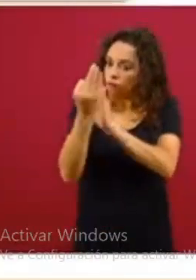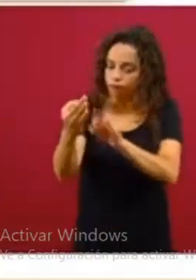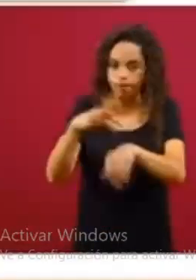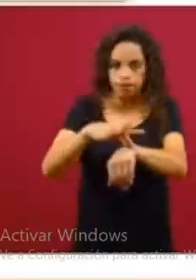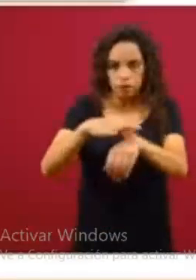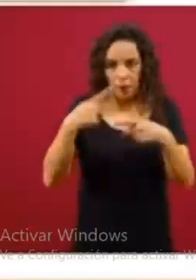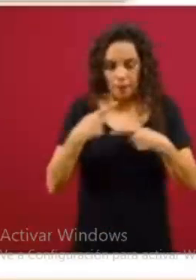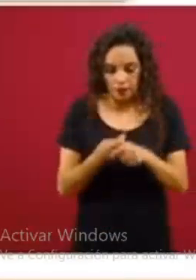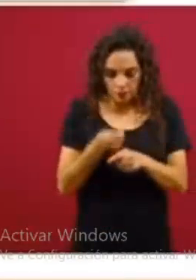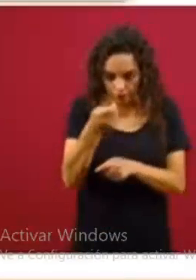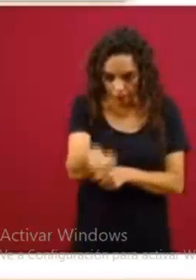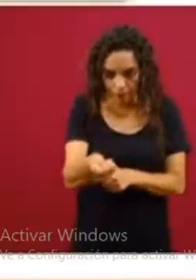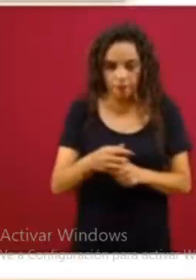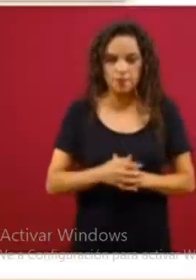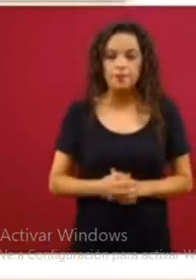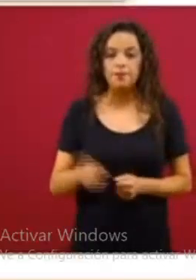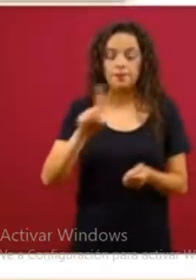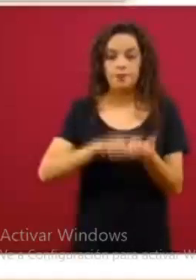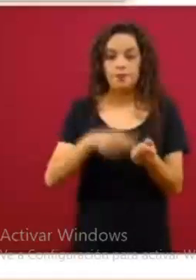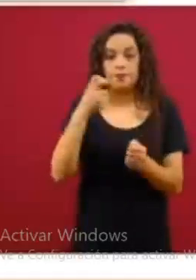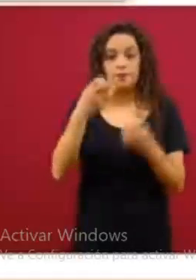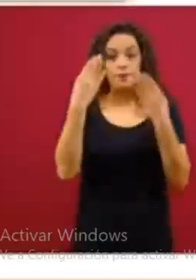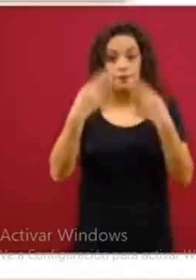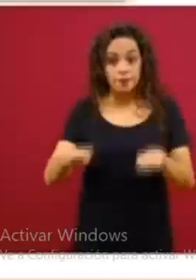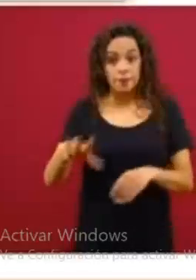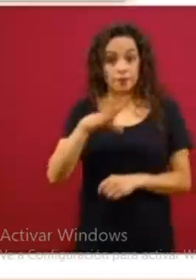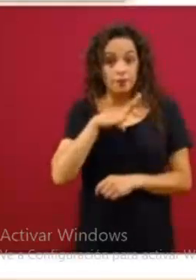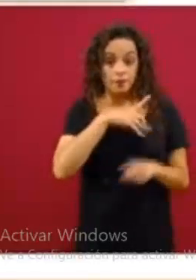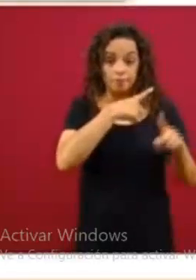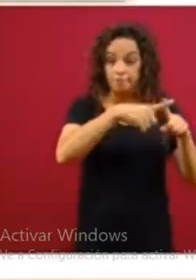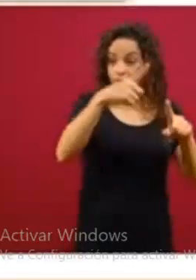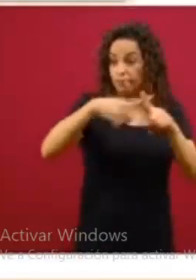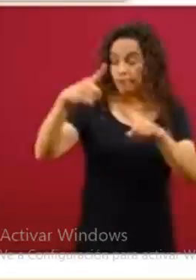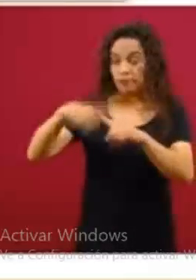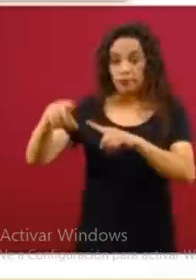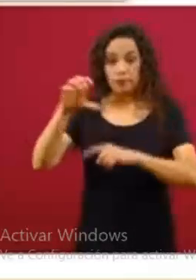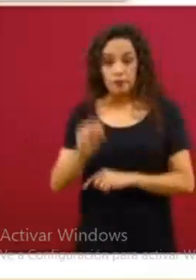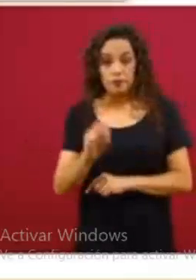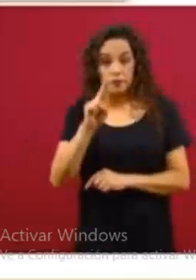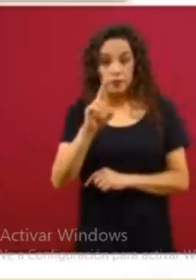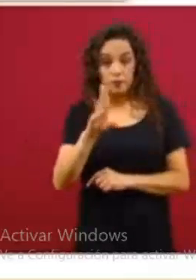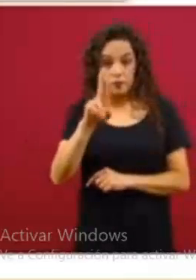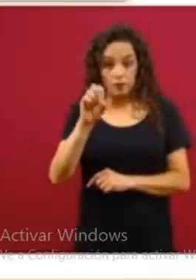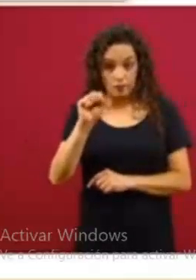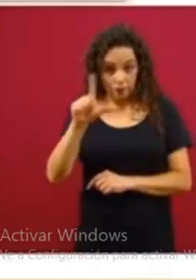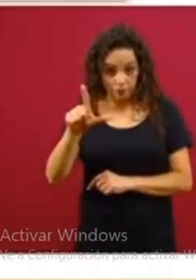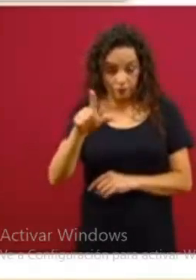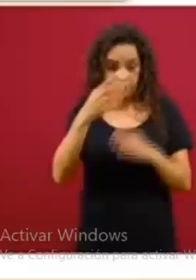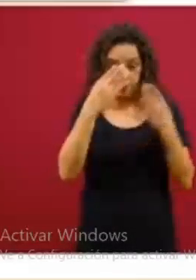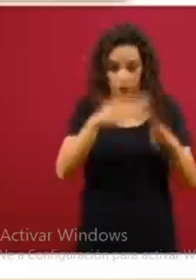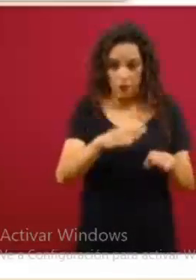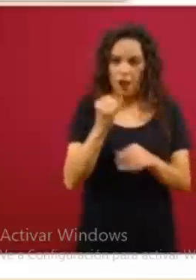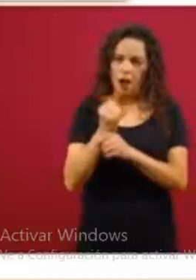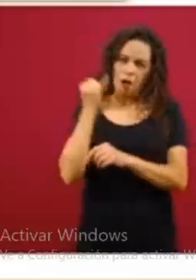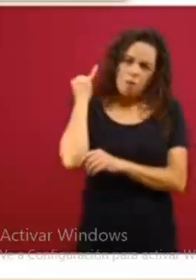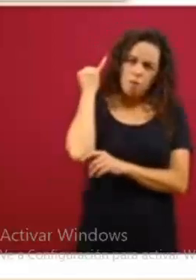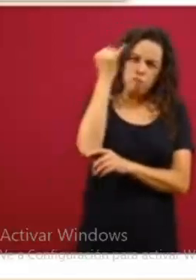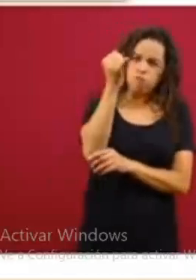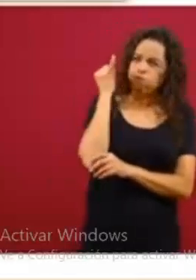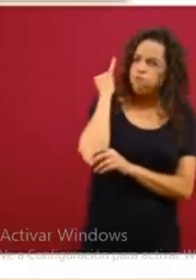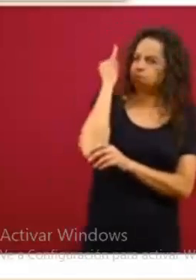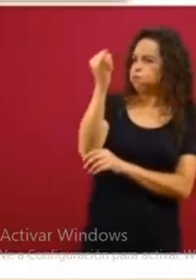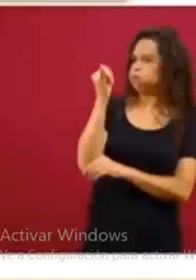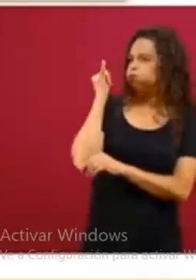la expansión del banco a través de sucursales, pero de sucursales en aquellos lugares lejanos, aislados, donde la población